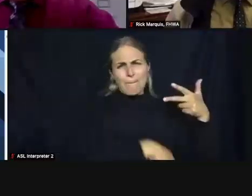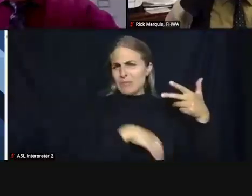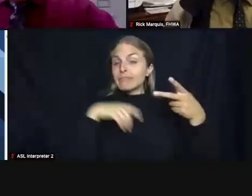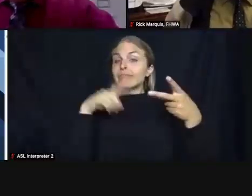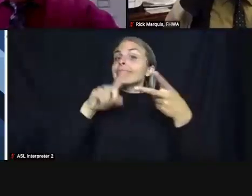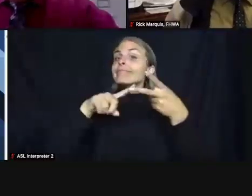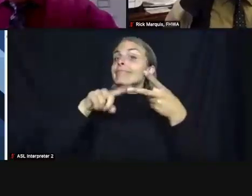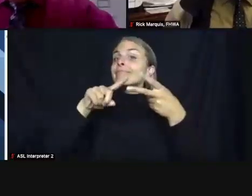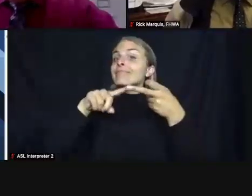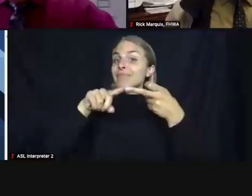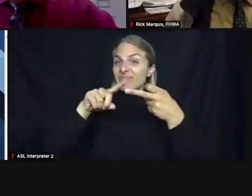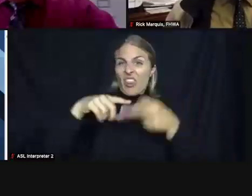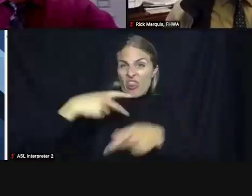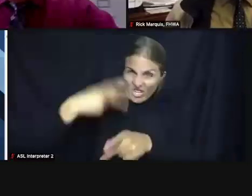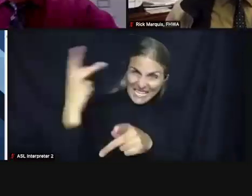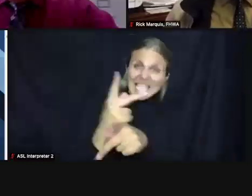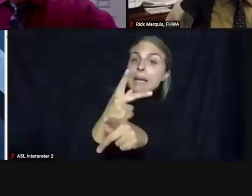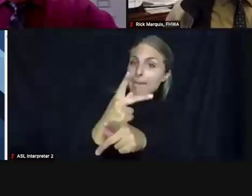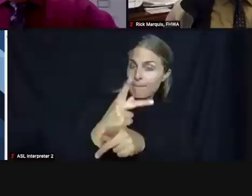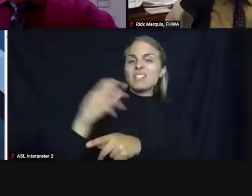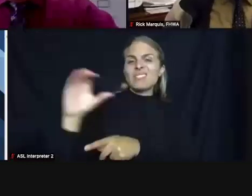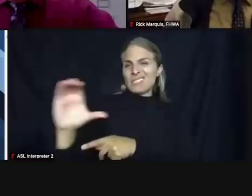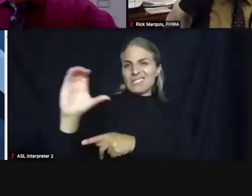del viaducto.